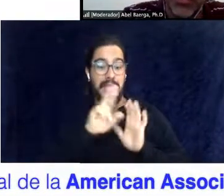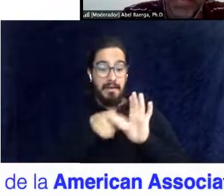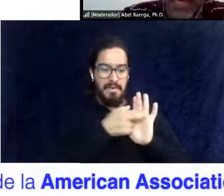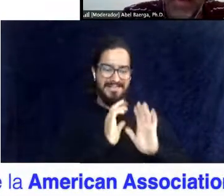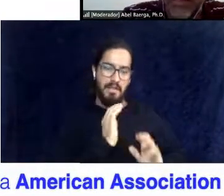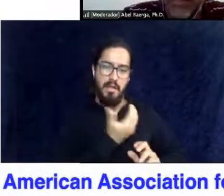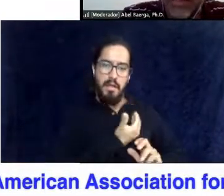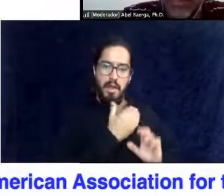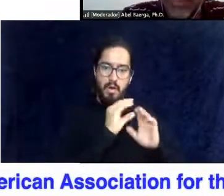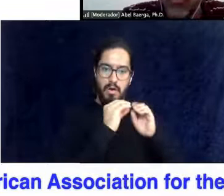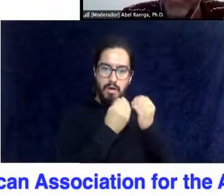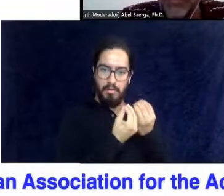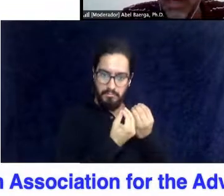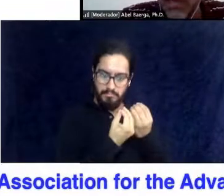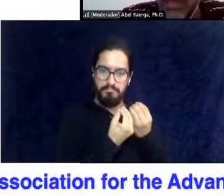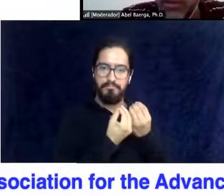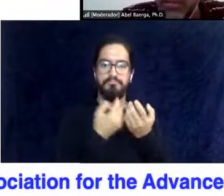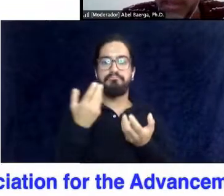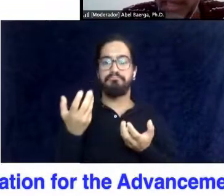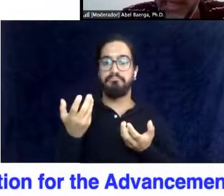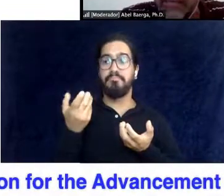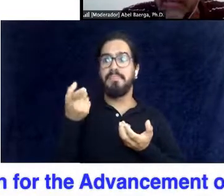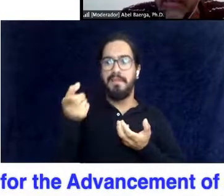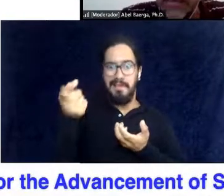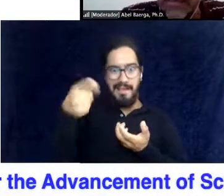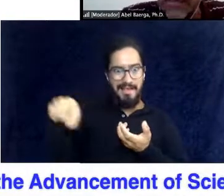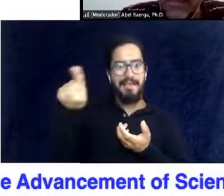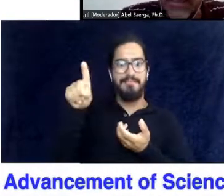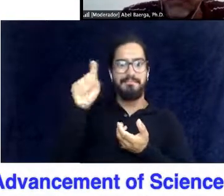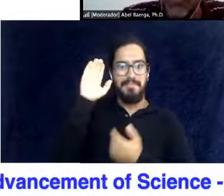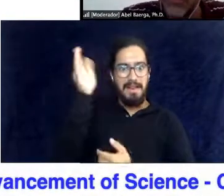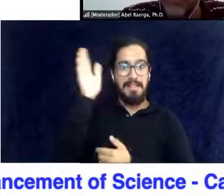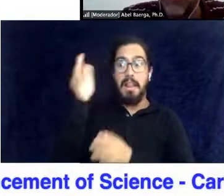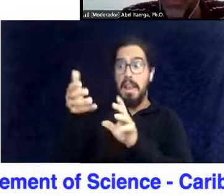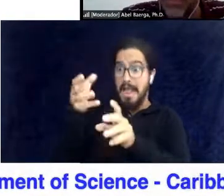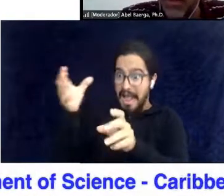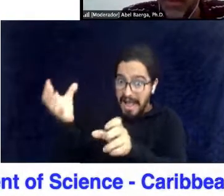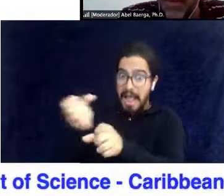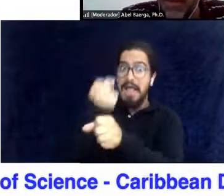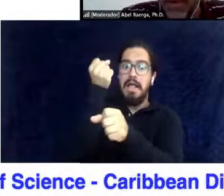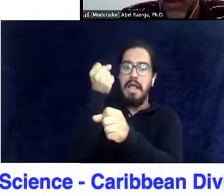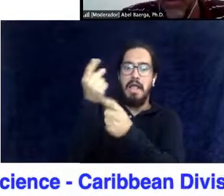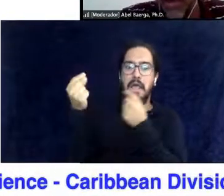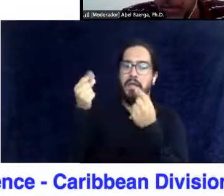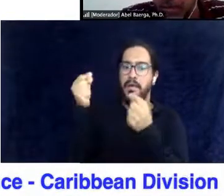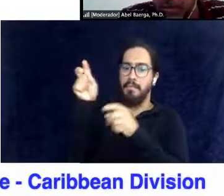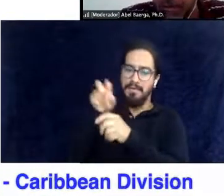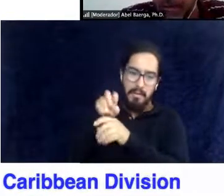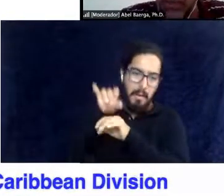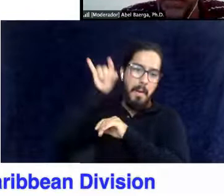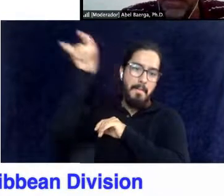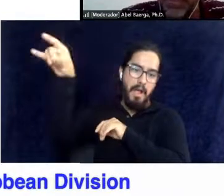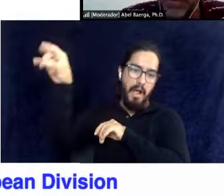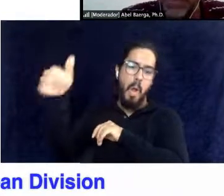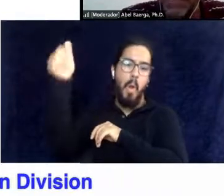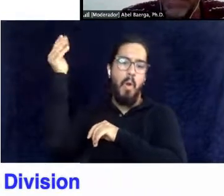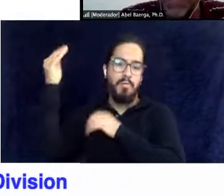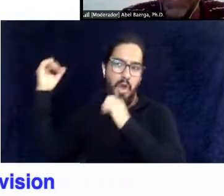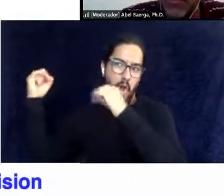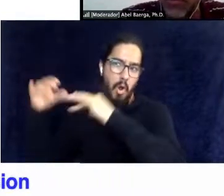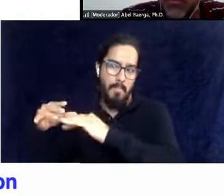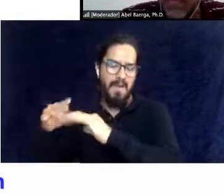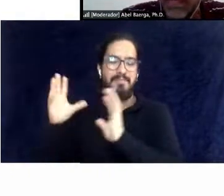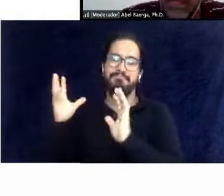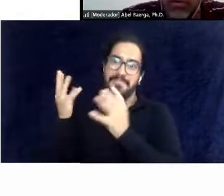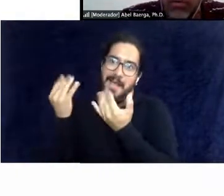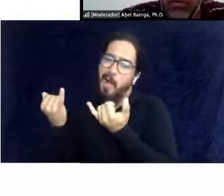un viaje a la convención anual de AAAS. Eso no está fuera del panorama, pero ahora de momento va a ser un premio en metálico